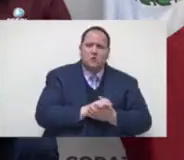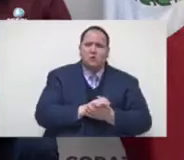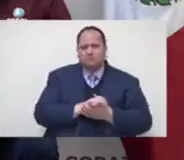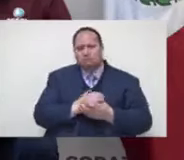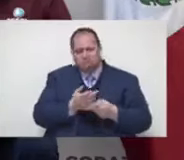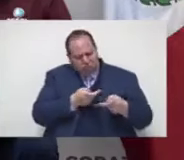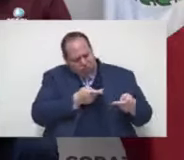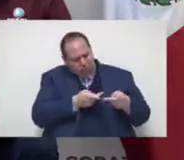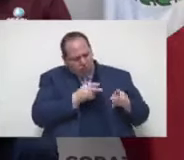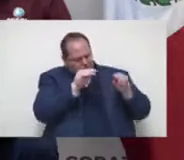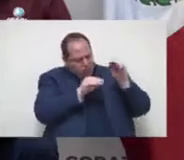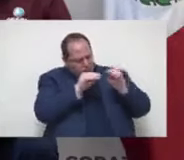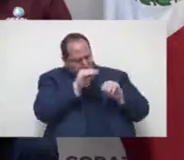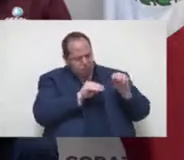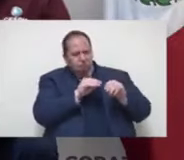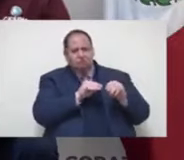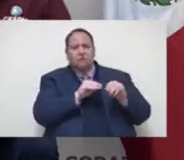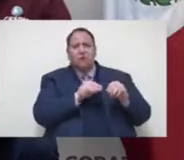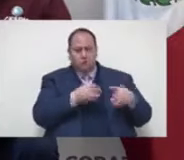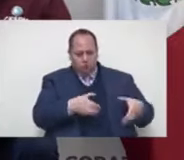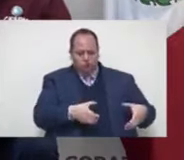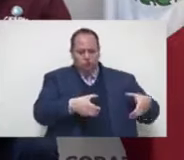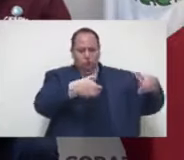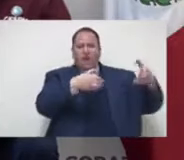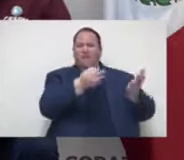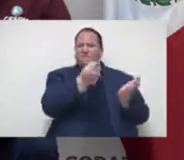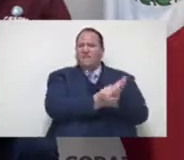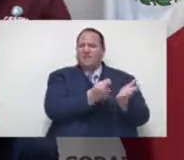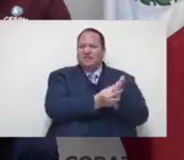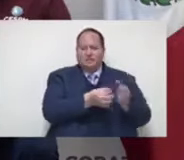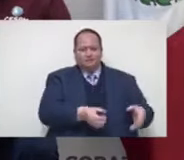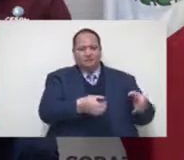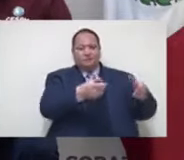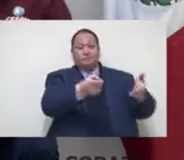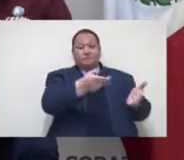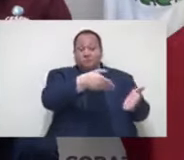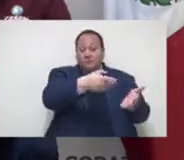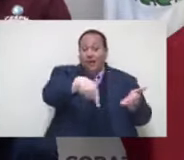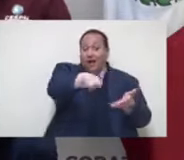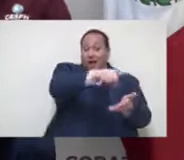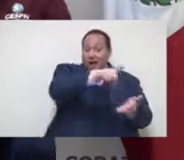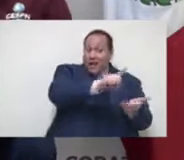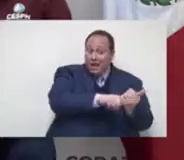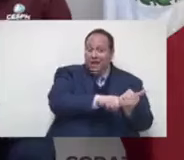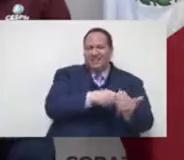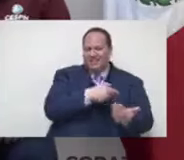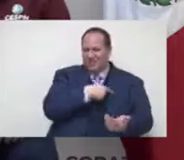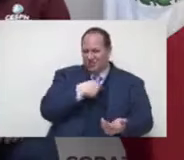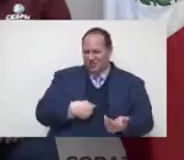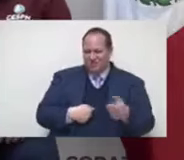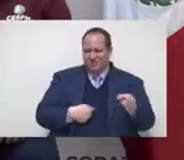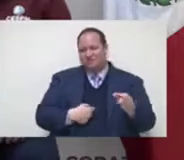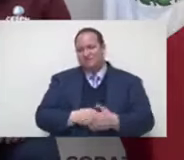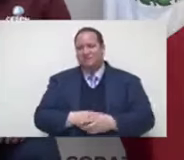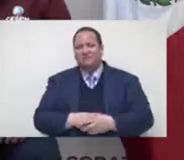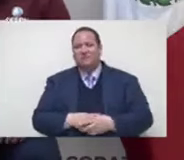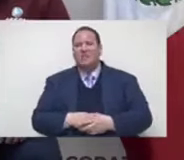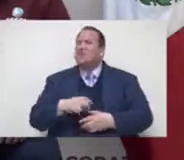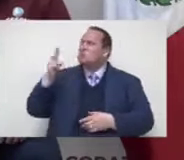elaborar una estructura metálica que irá dentro del cocinero chino contra sismos,